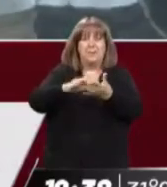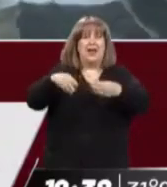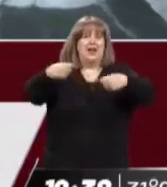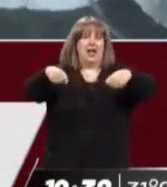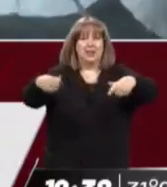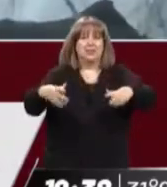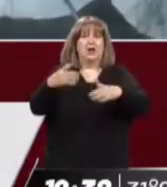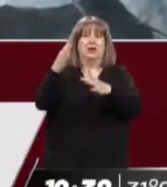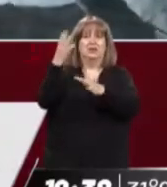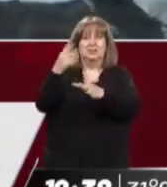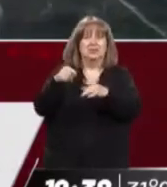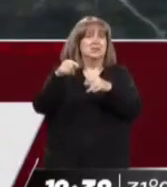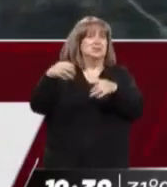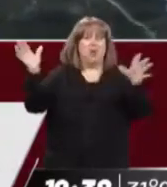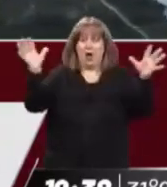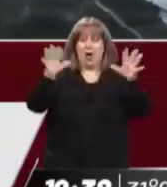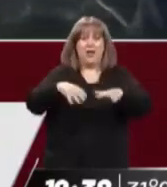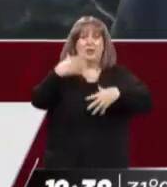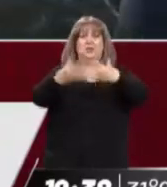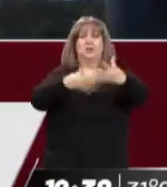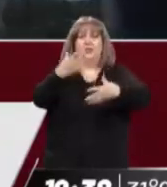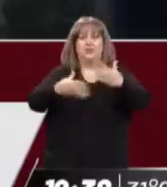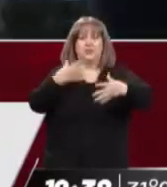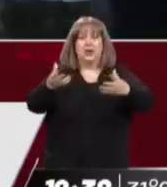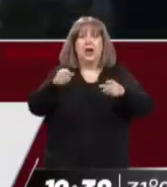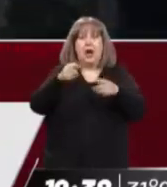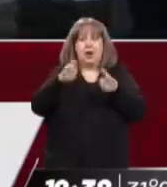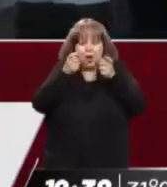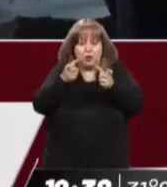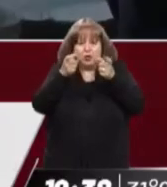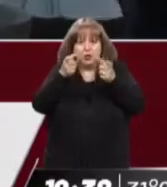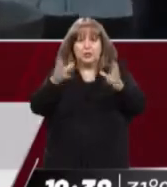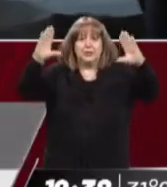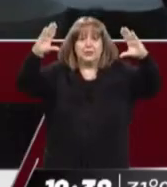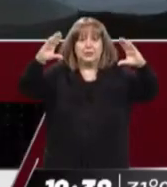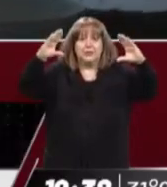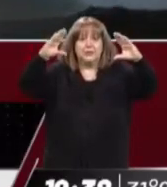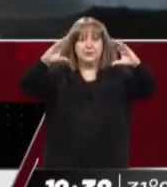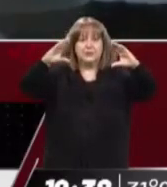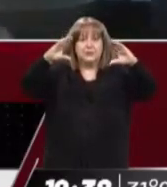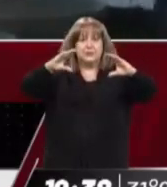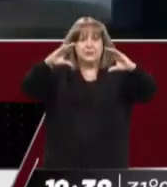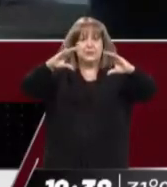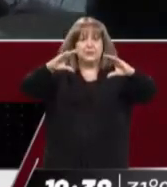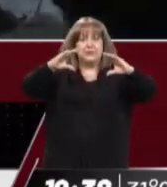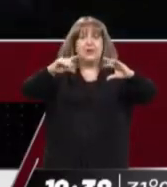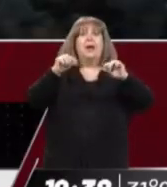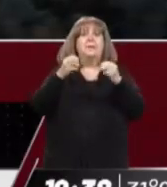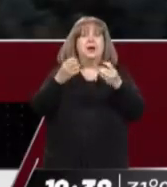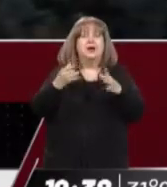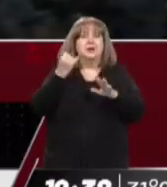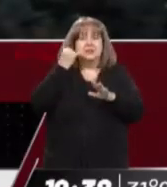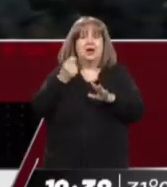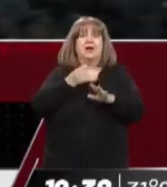en estos momentos está el incendio está controlado se está trabajando a fin